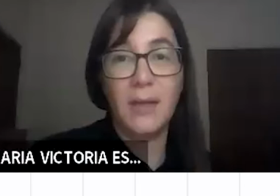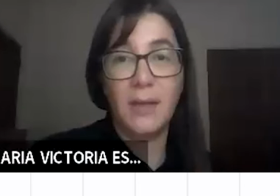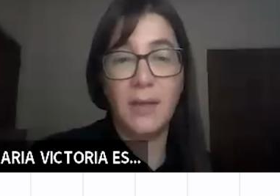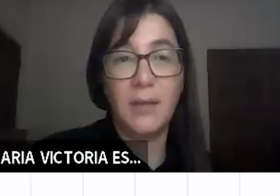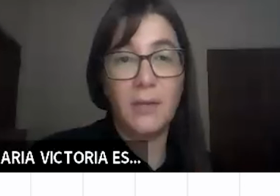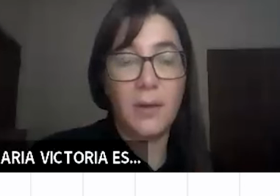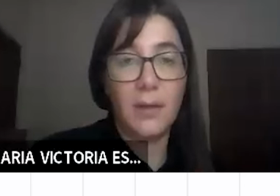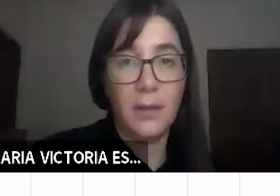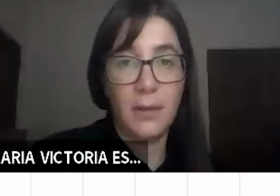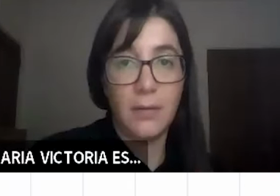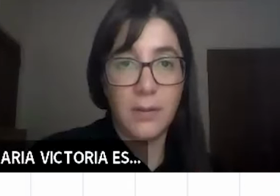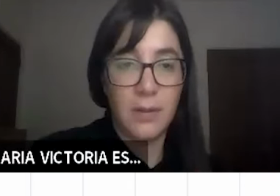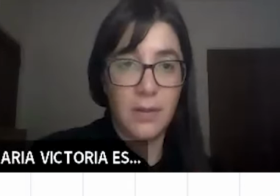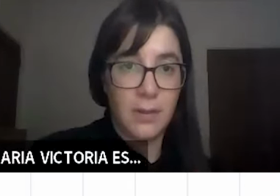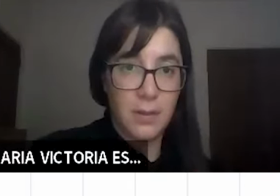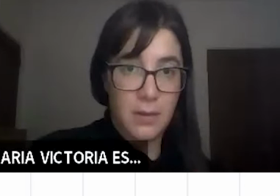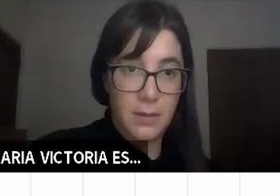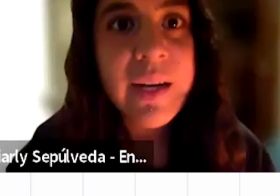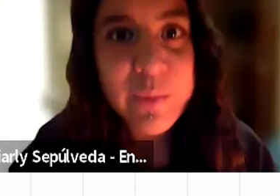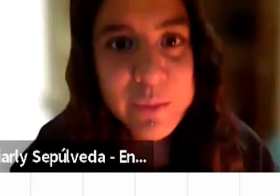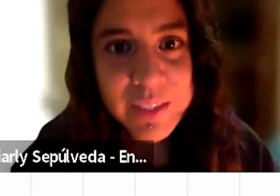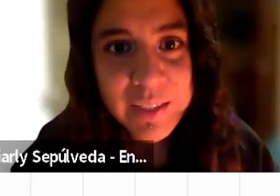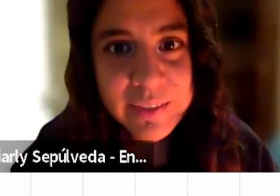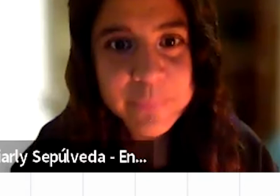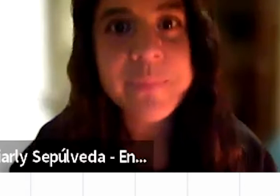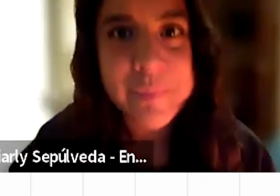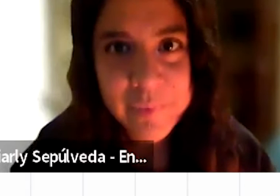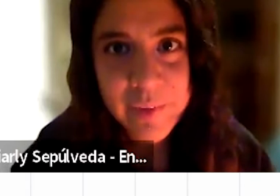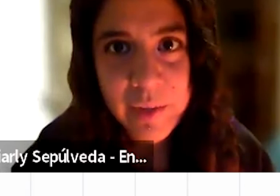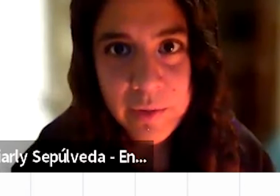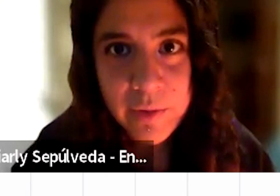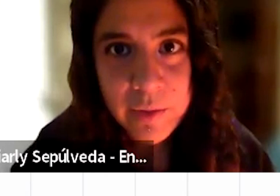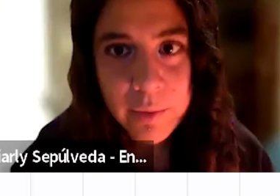Ahí está entrando la rosa. Ahí viene la rosita.